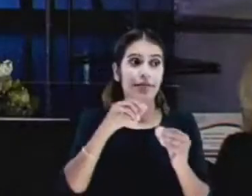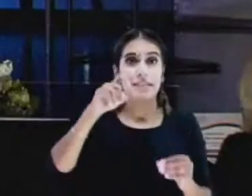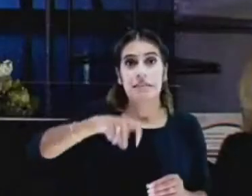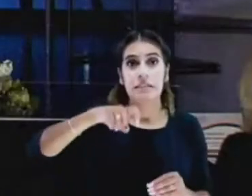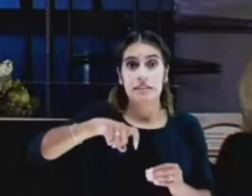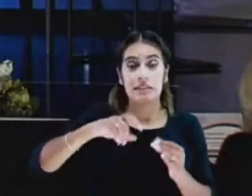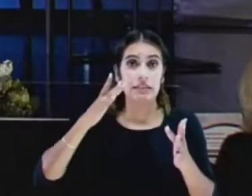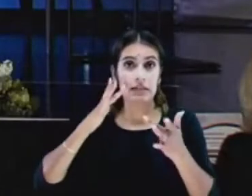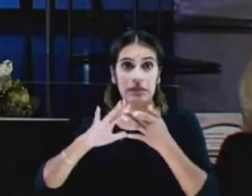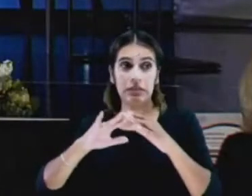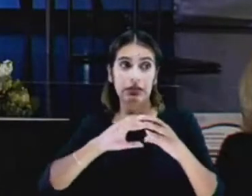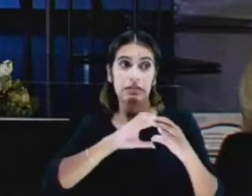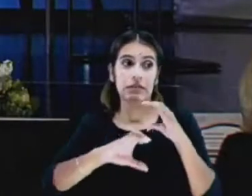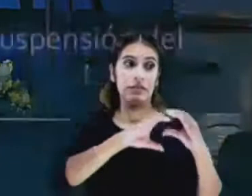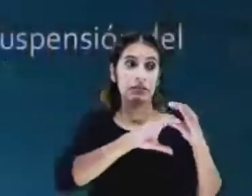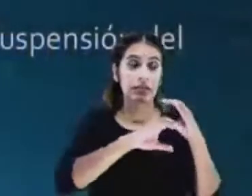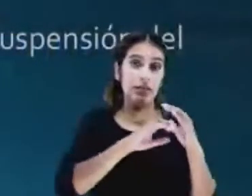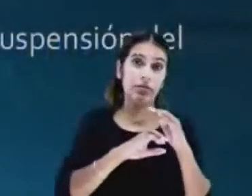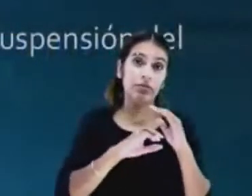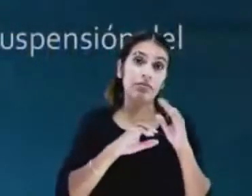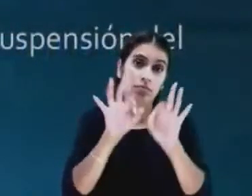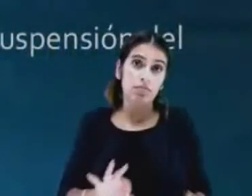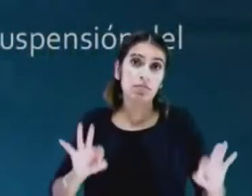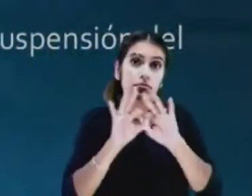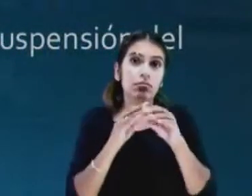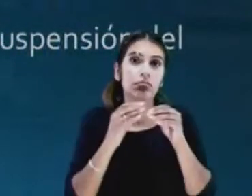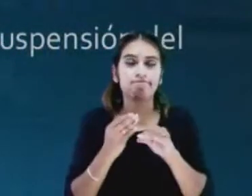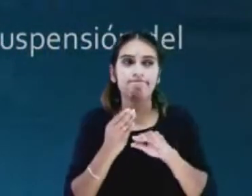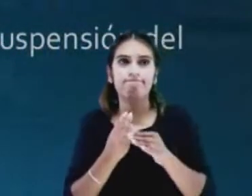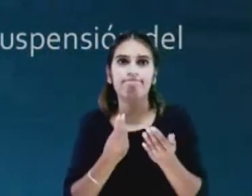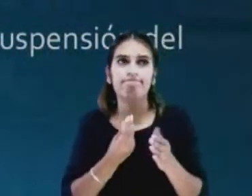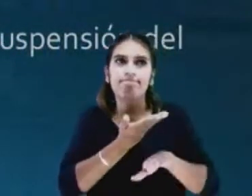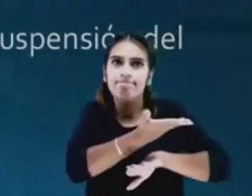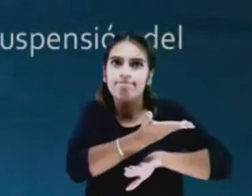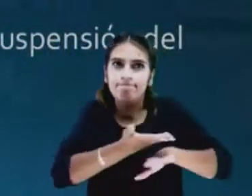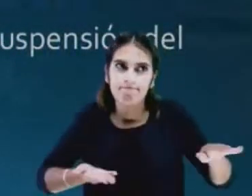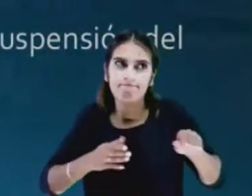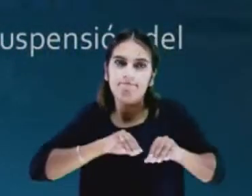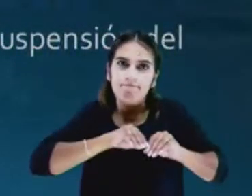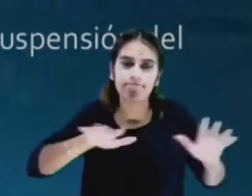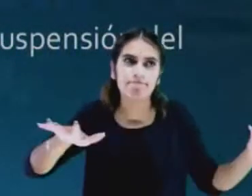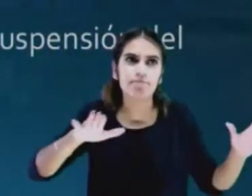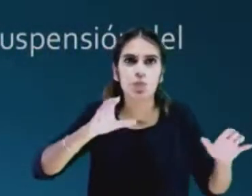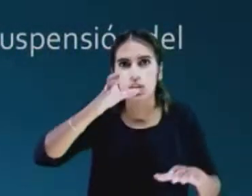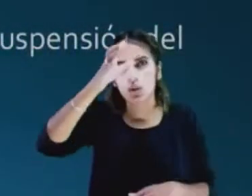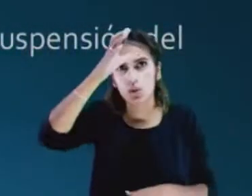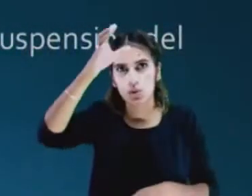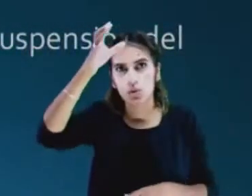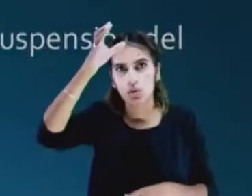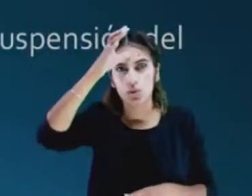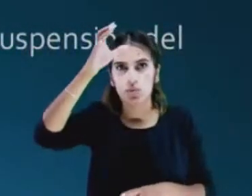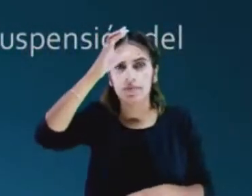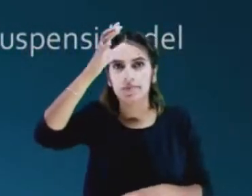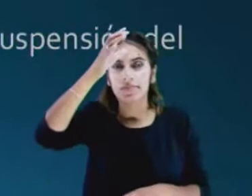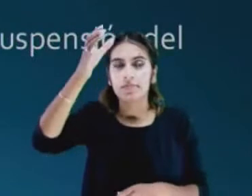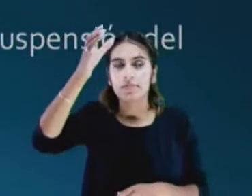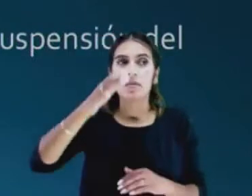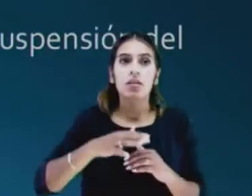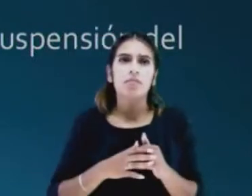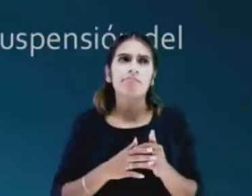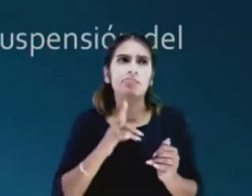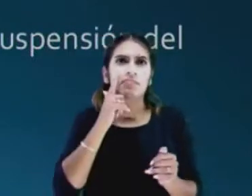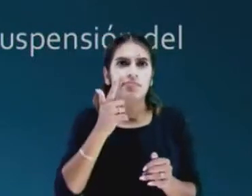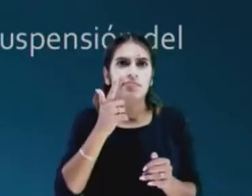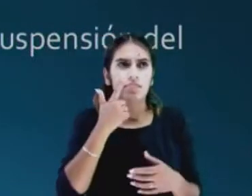para a solicitud y emisión del concepto tanto se le informa al juez si es que está en proceso judicial la admisión del con la solicitud del